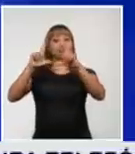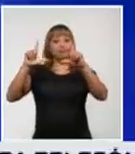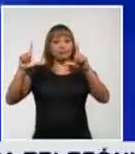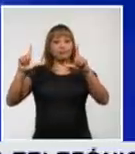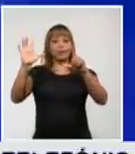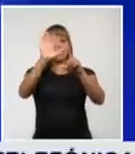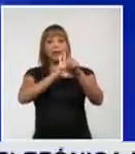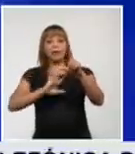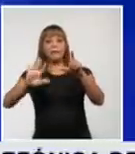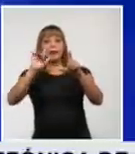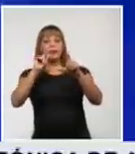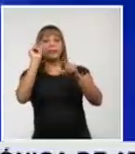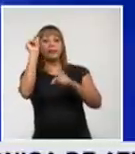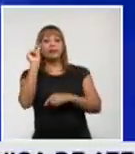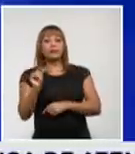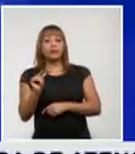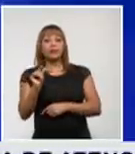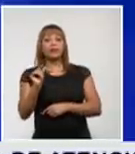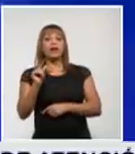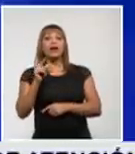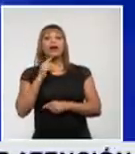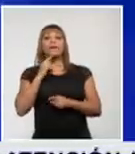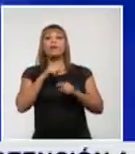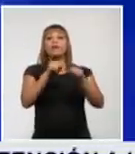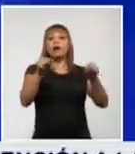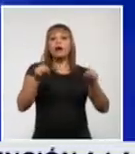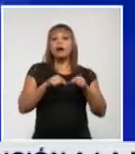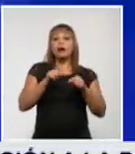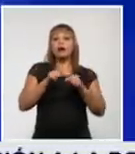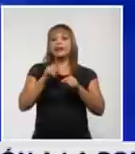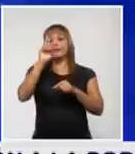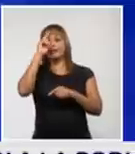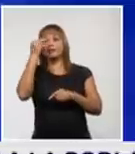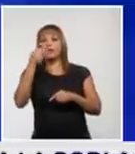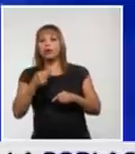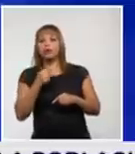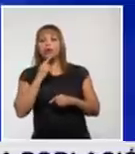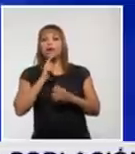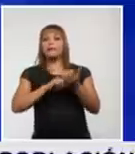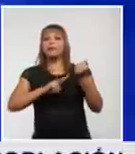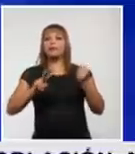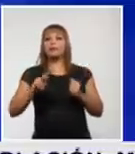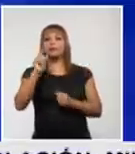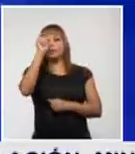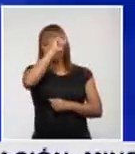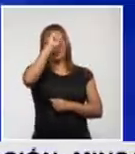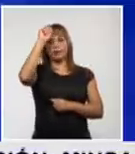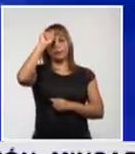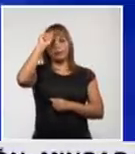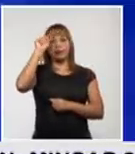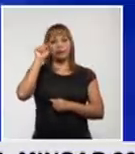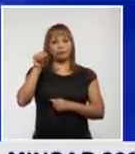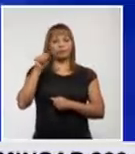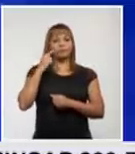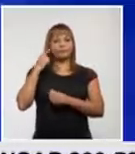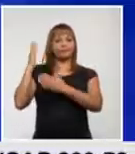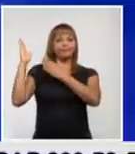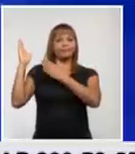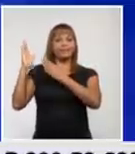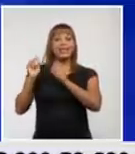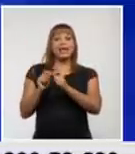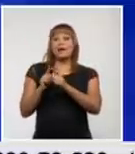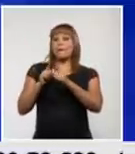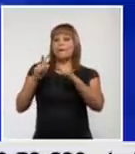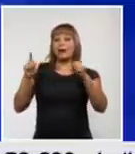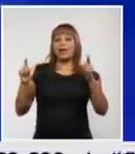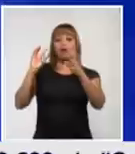los casos por áreas de salud de la provincia de Santi Espíritu. El mayor número en